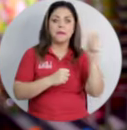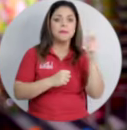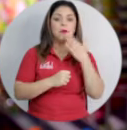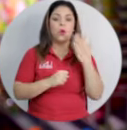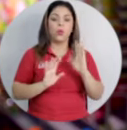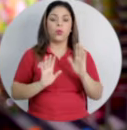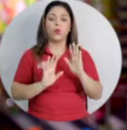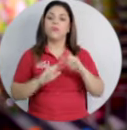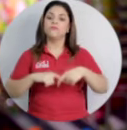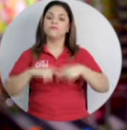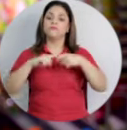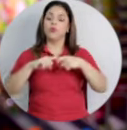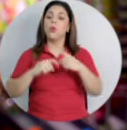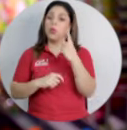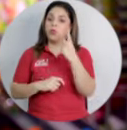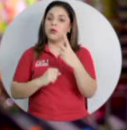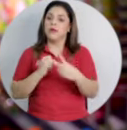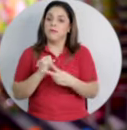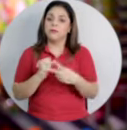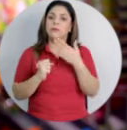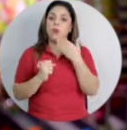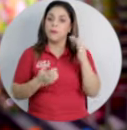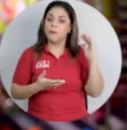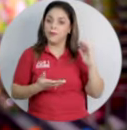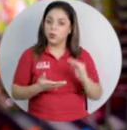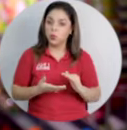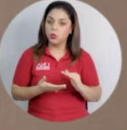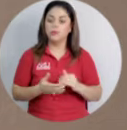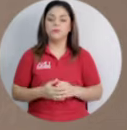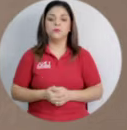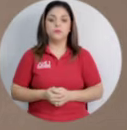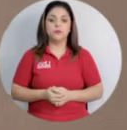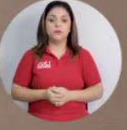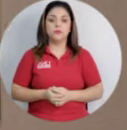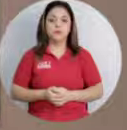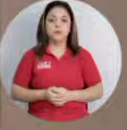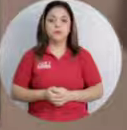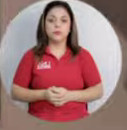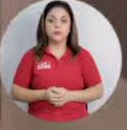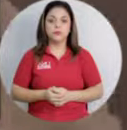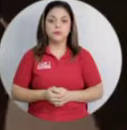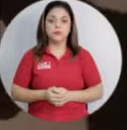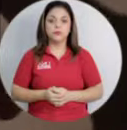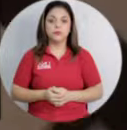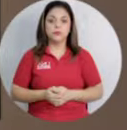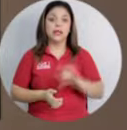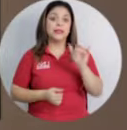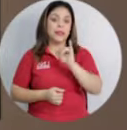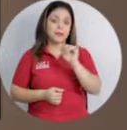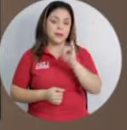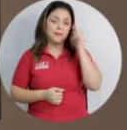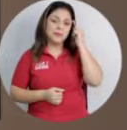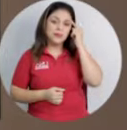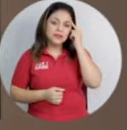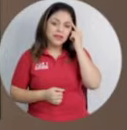vez al mes a comer fuera. También podemos pensar